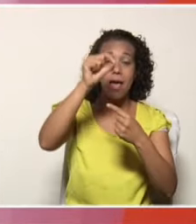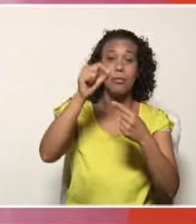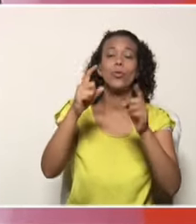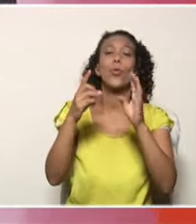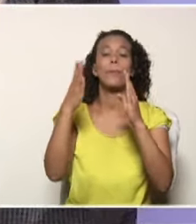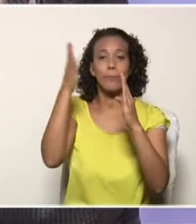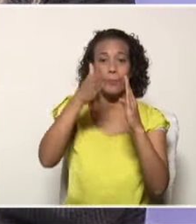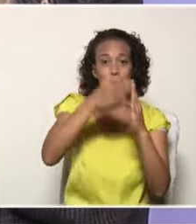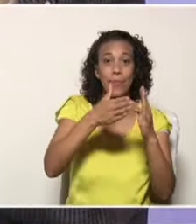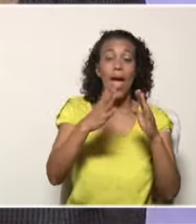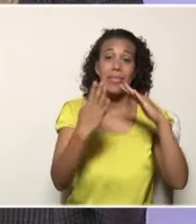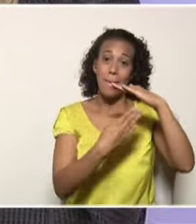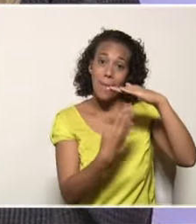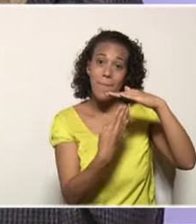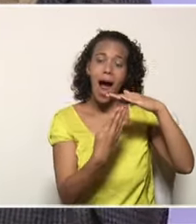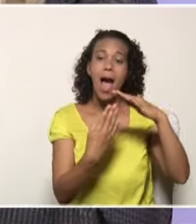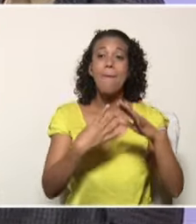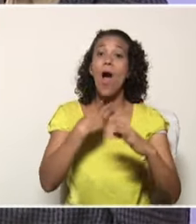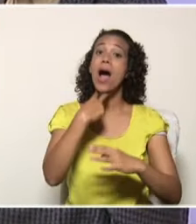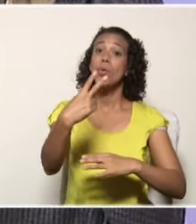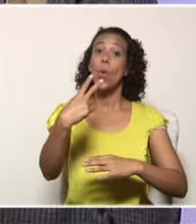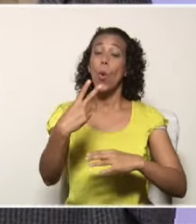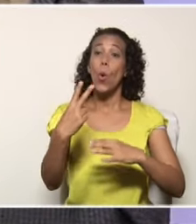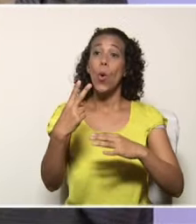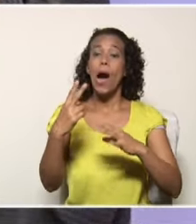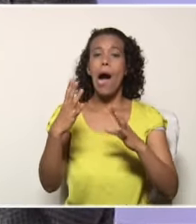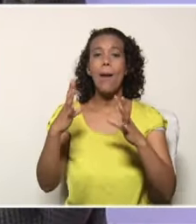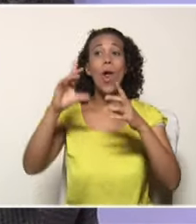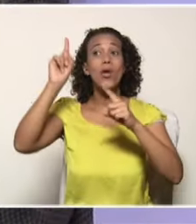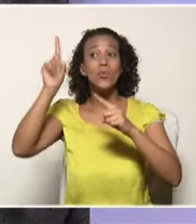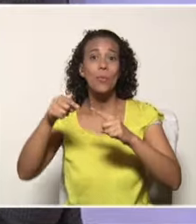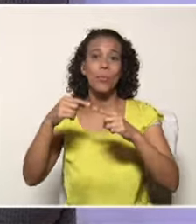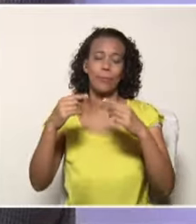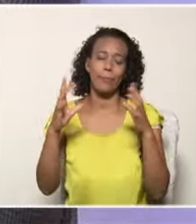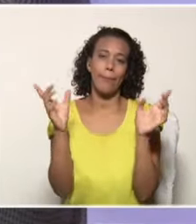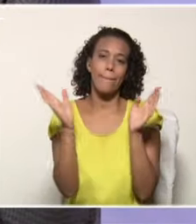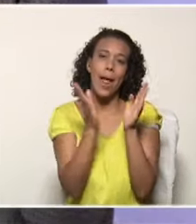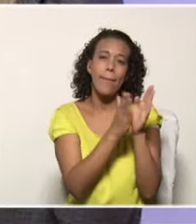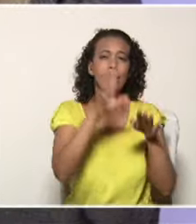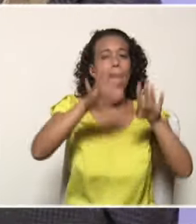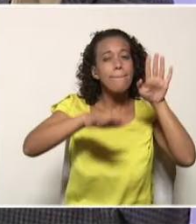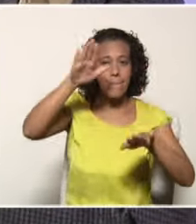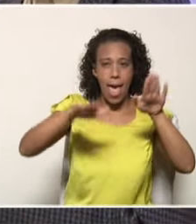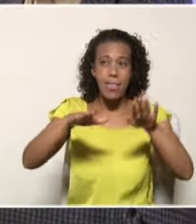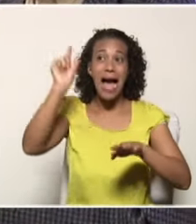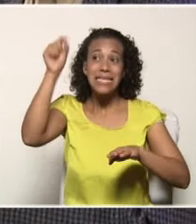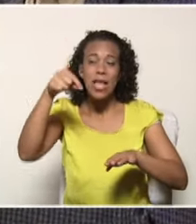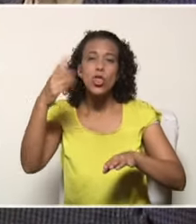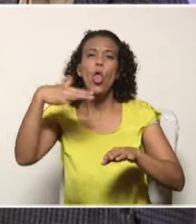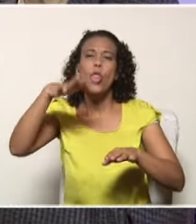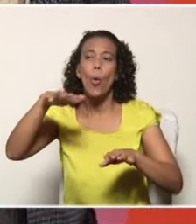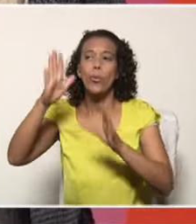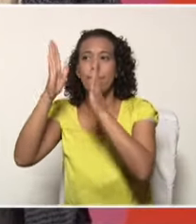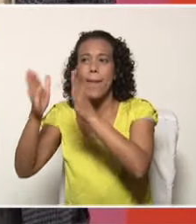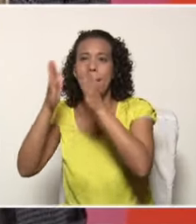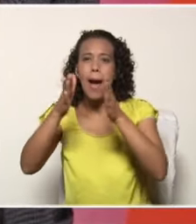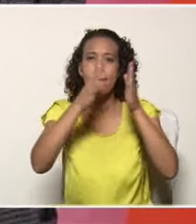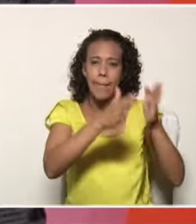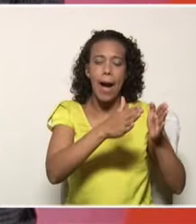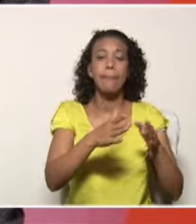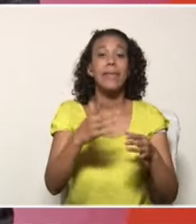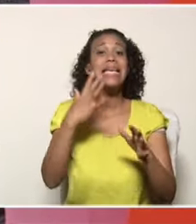la educación primaria. Por su acentuación, las agudas, las graves, las esdrújulas. Estos son la clasificación de las palabras. Entonces tú debes